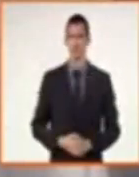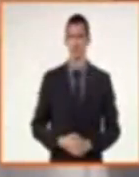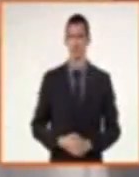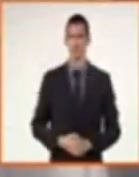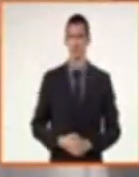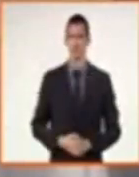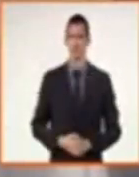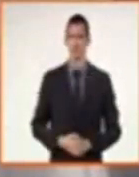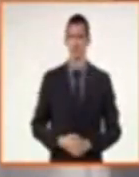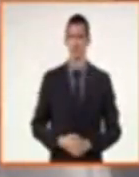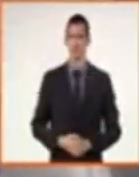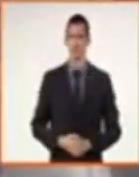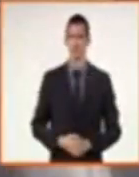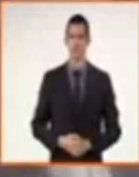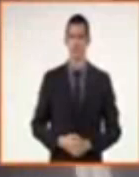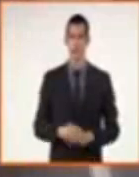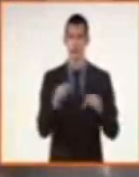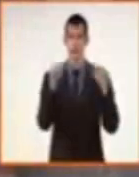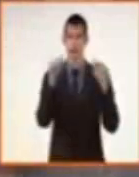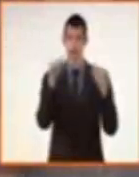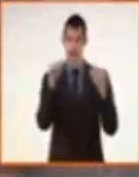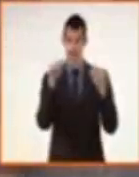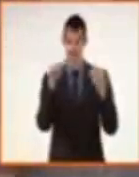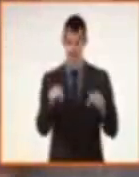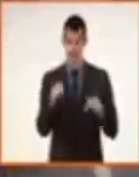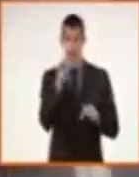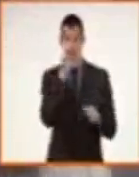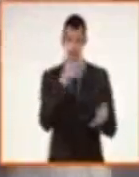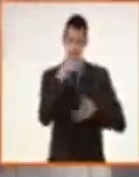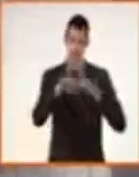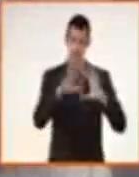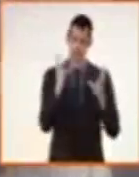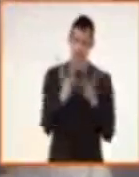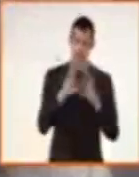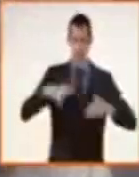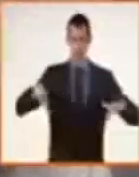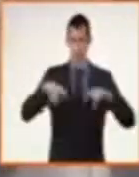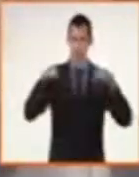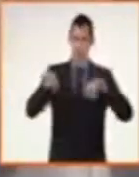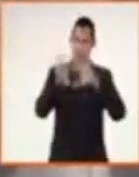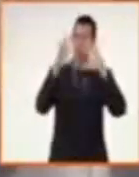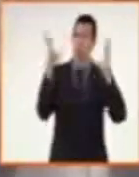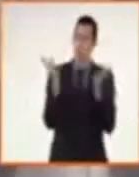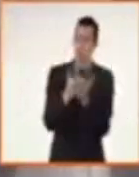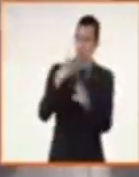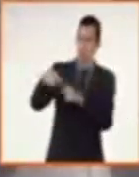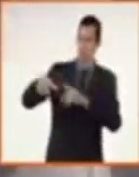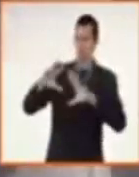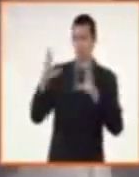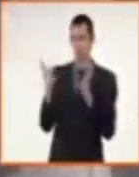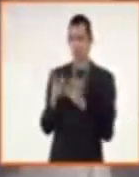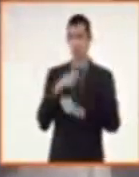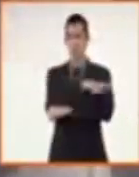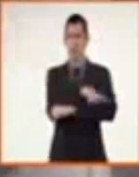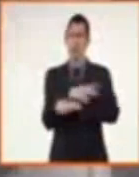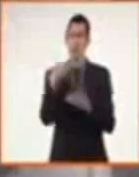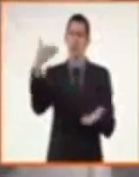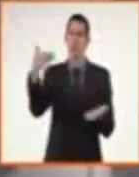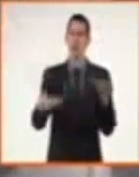Él hablaba respecto a la situación que se vive en el mundo y que a veces parece que es de nosotros nada más. Por ejemplo, el tema